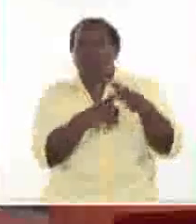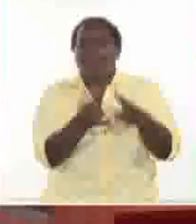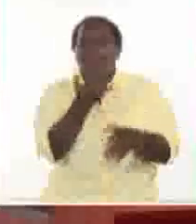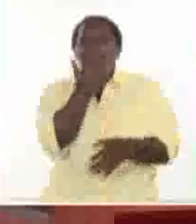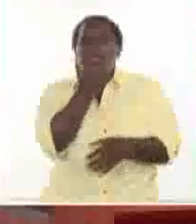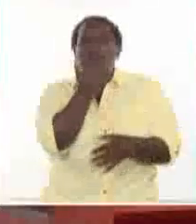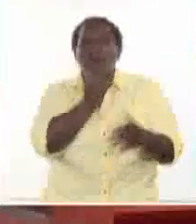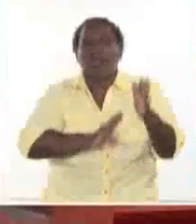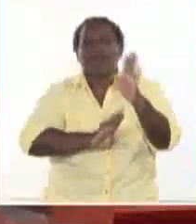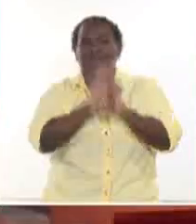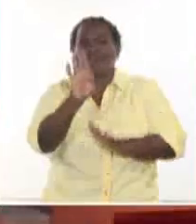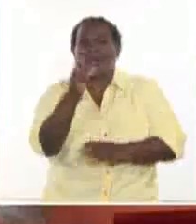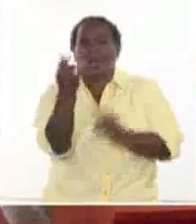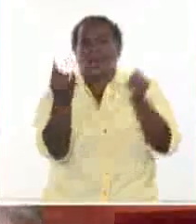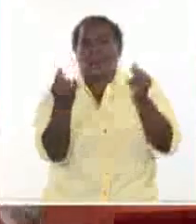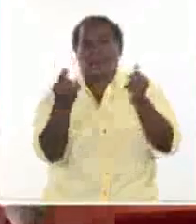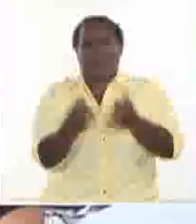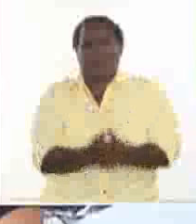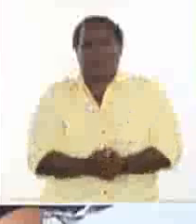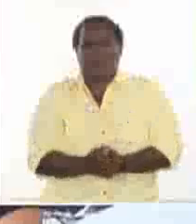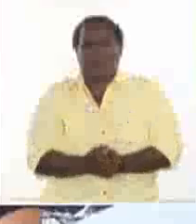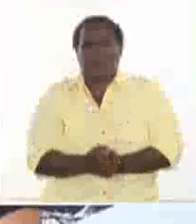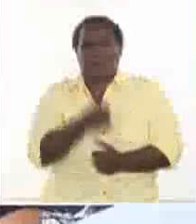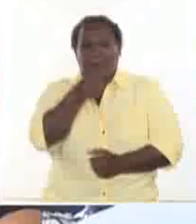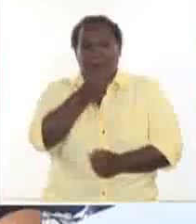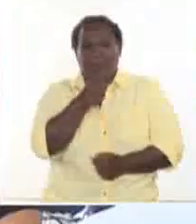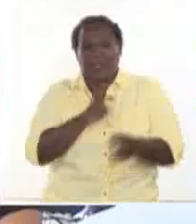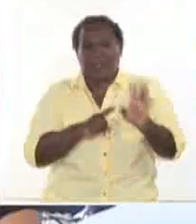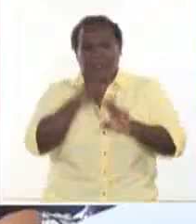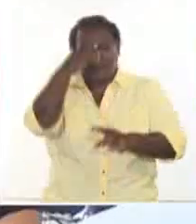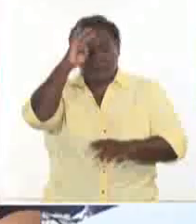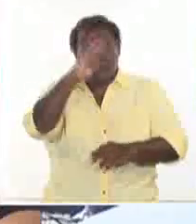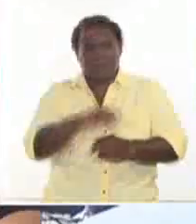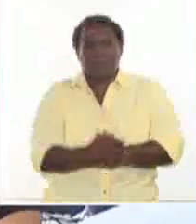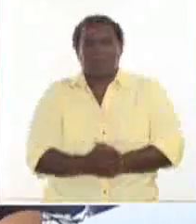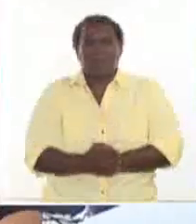economía. Lisset Márquez, Canal Cubano de Noticias.